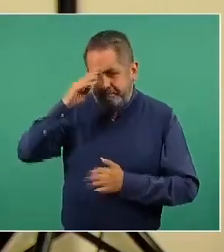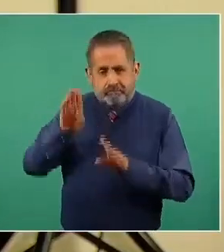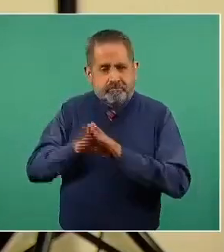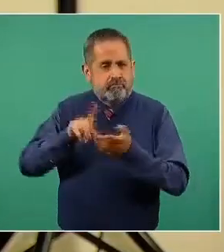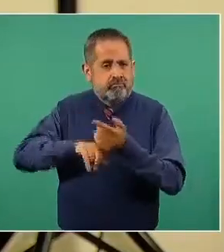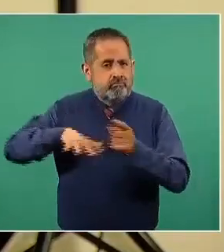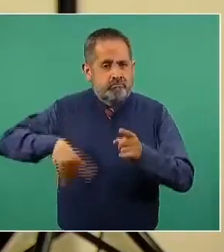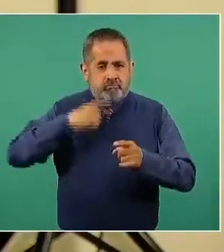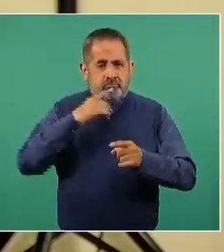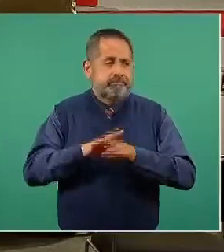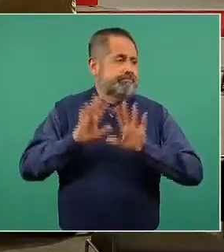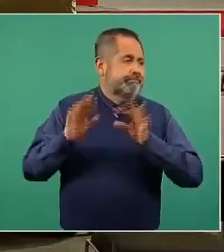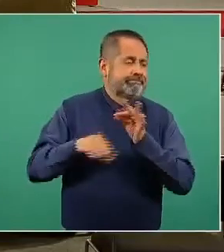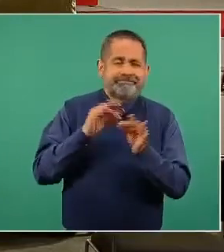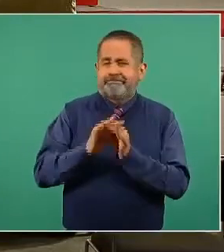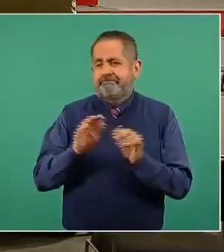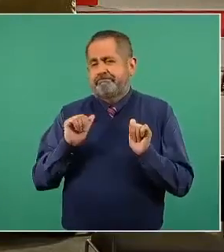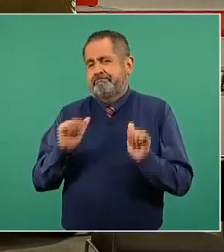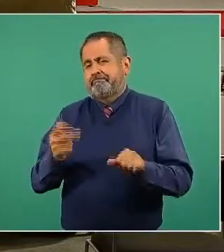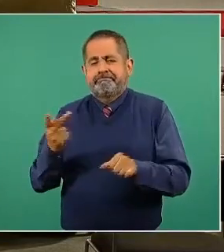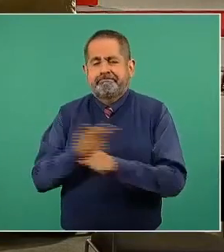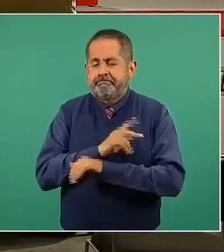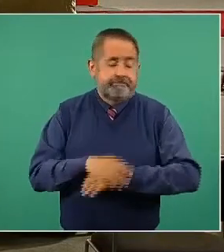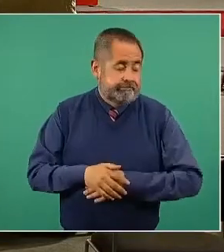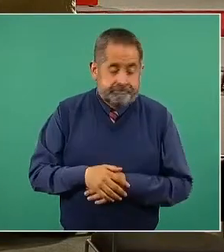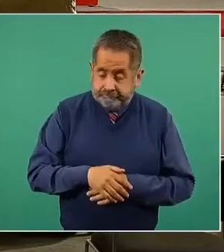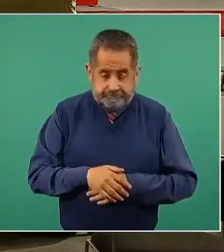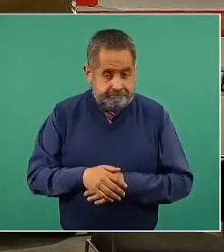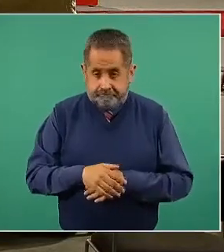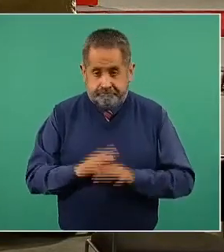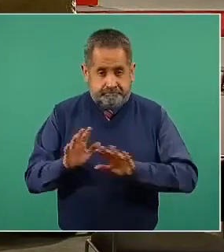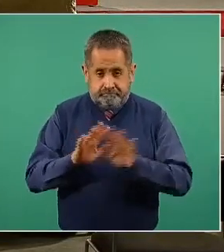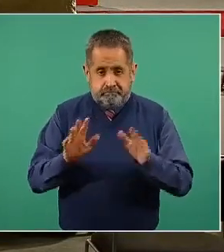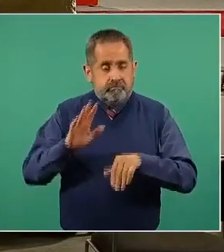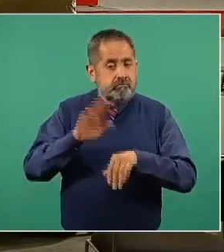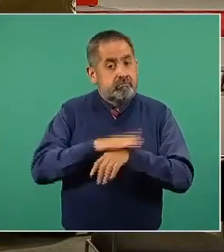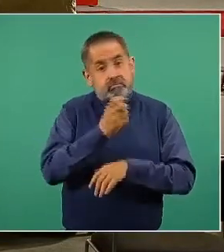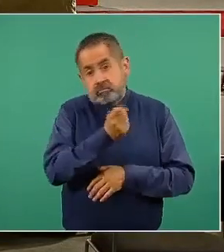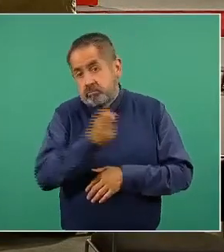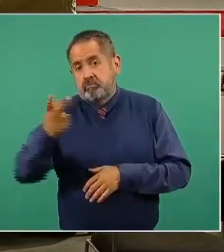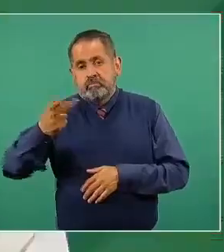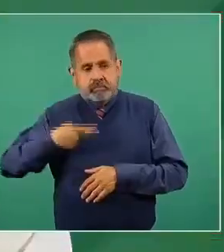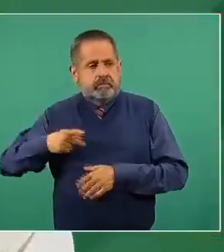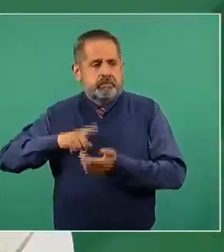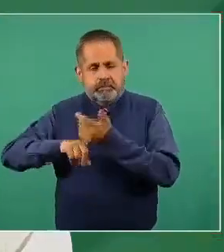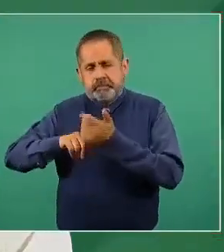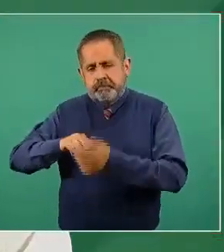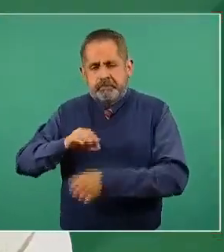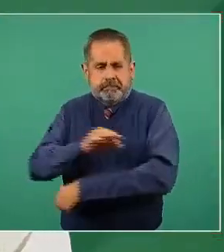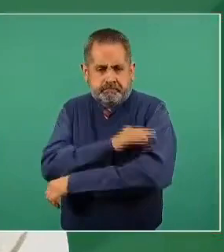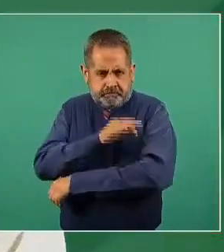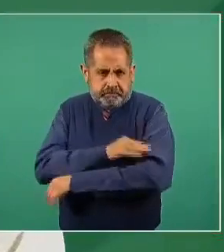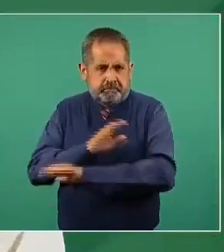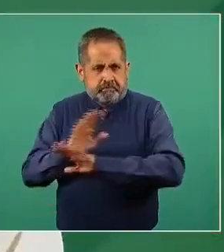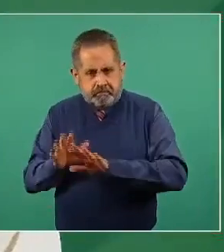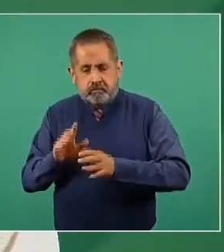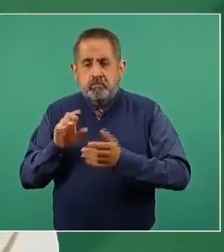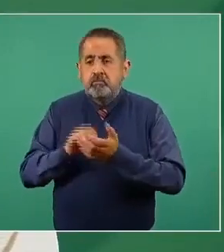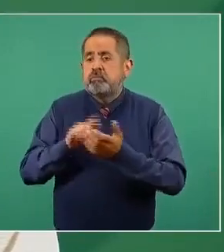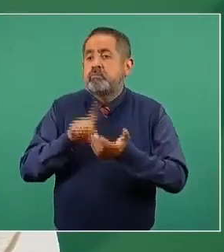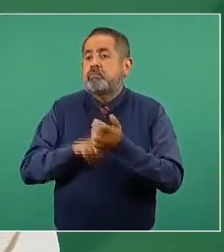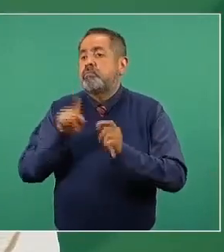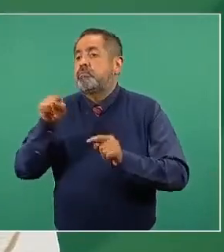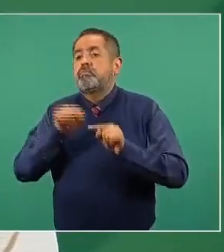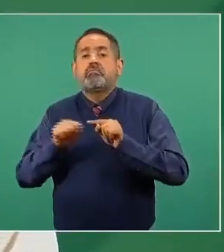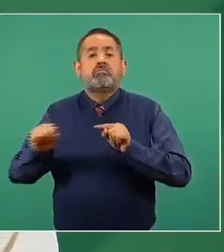usted ha dicho, echar las campanas al vuelo, porque la población, alguna parte de la población ya está vacunada, y también ya se ven, digamos, sectores de